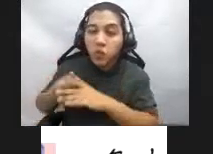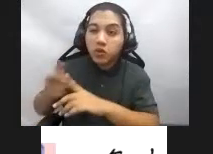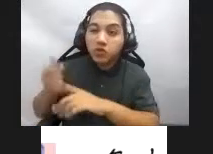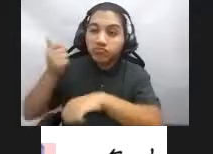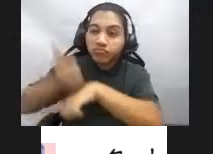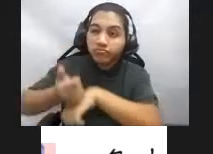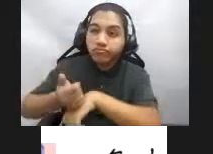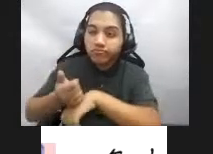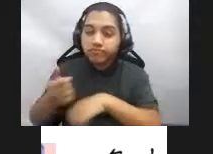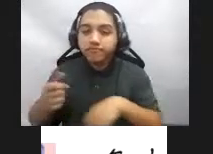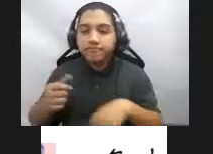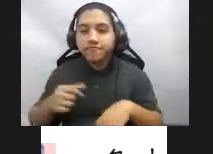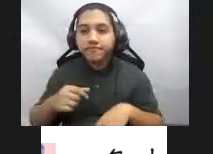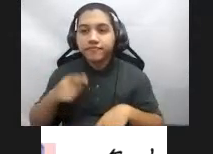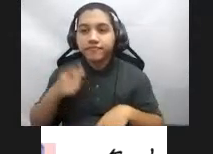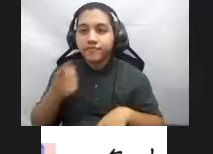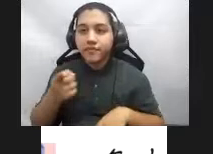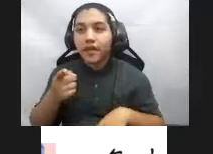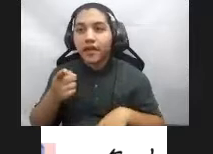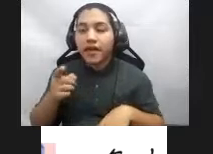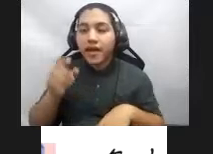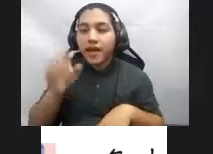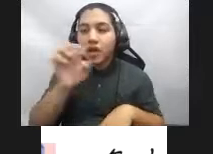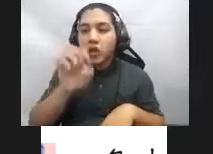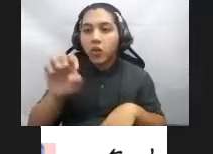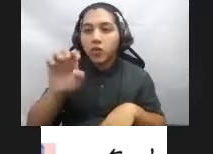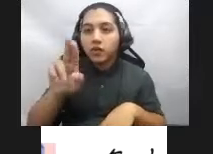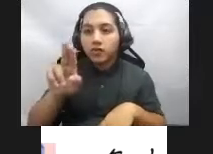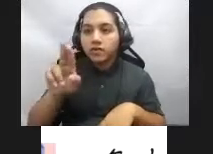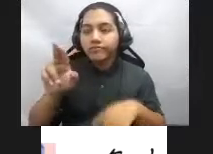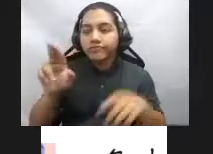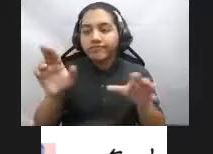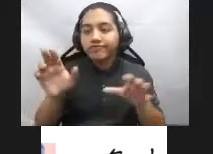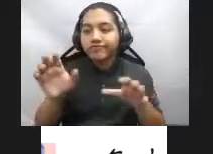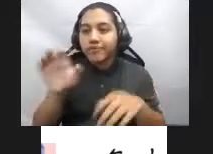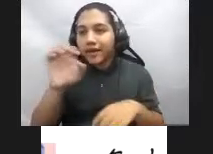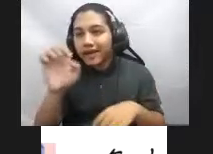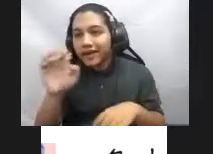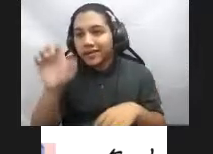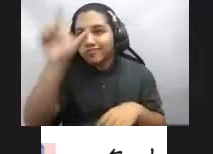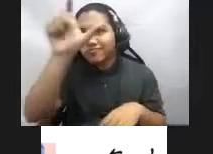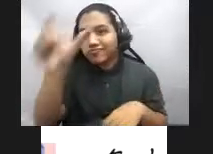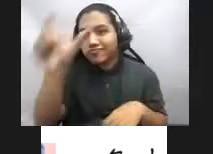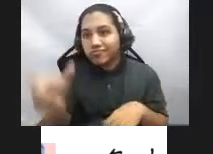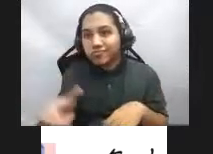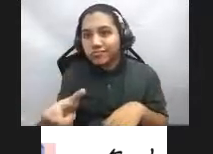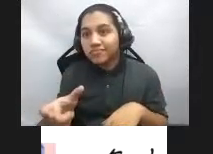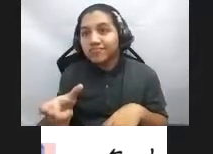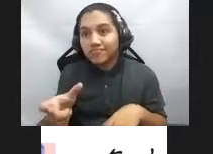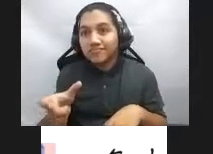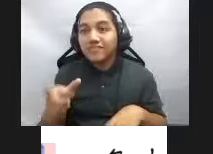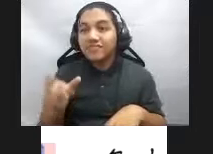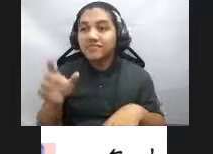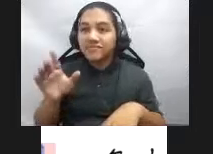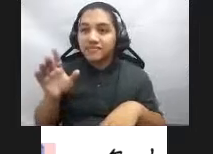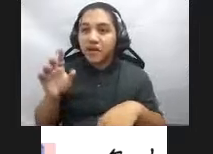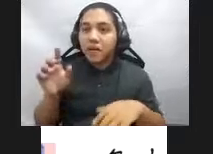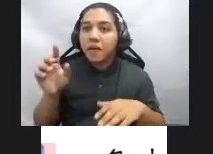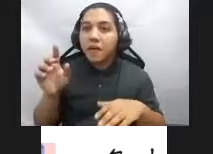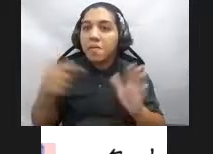interesante, en la costa oeste de Estados Unidos llegaron a haber más de 200 barrios chinos para el siglo XIX. Lo que pasa es